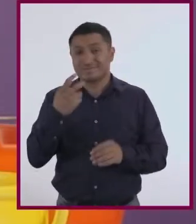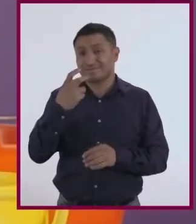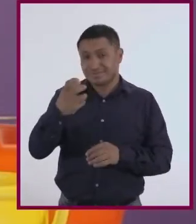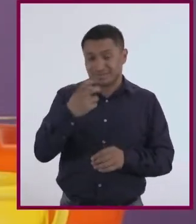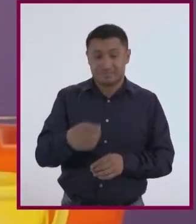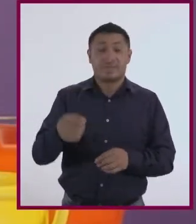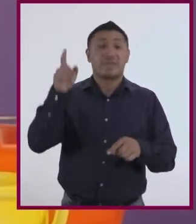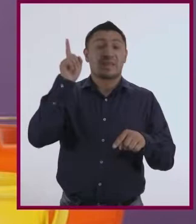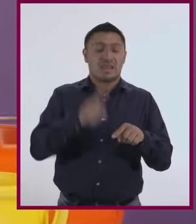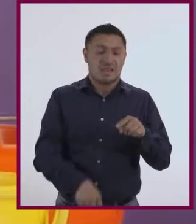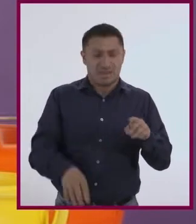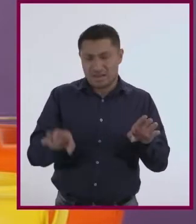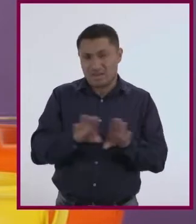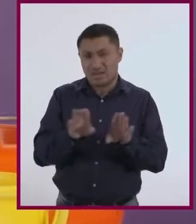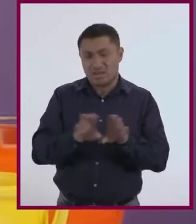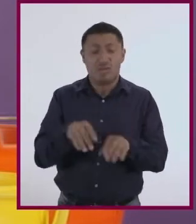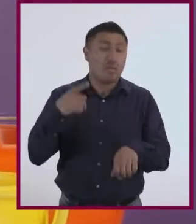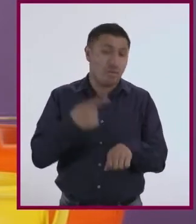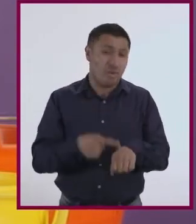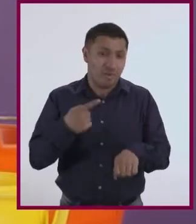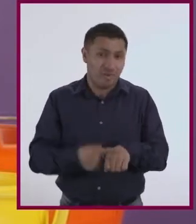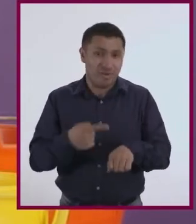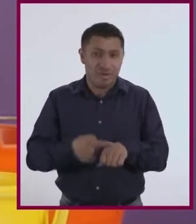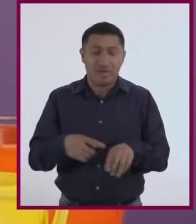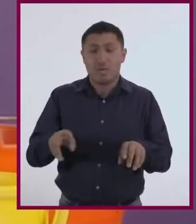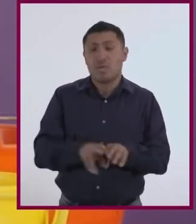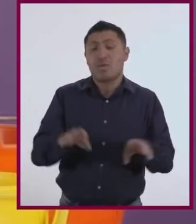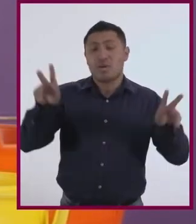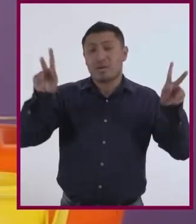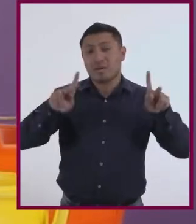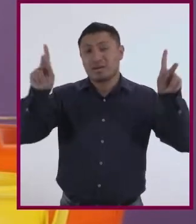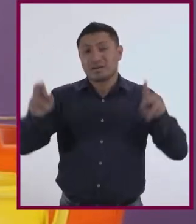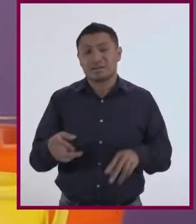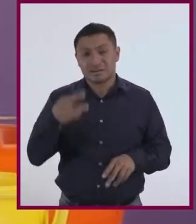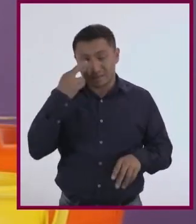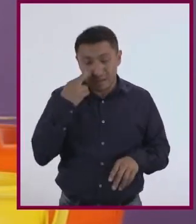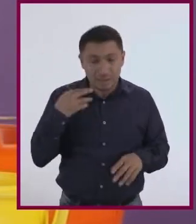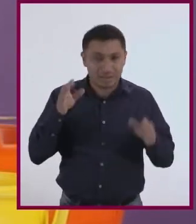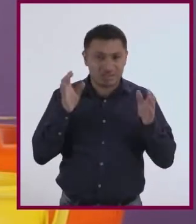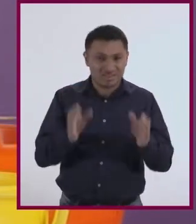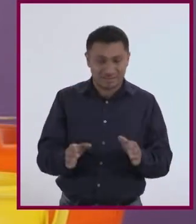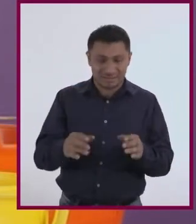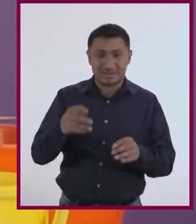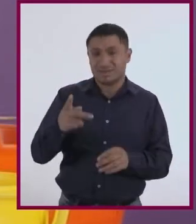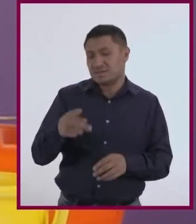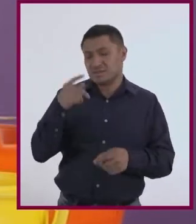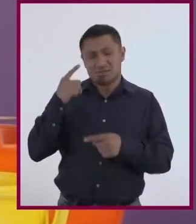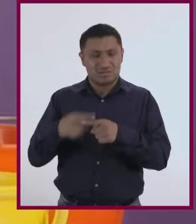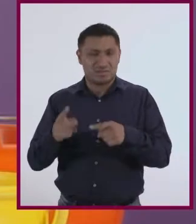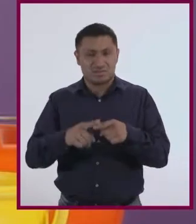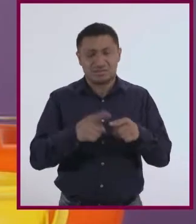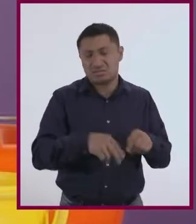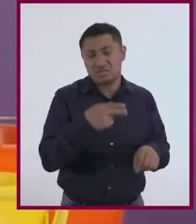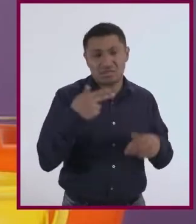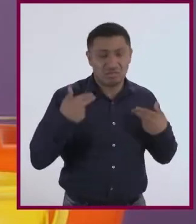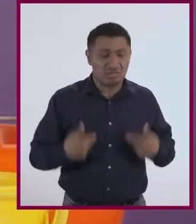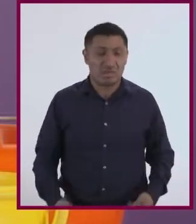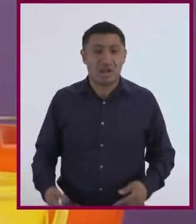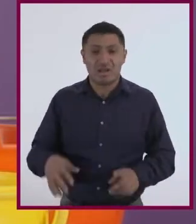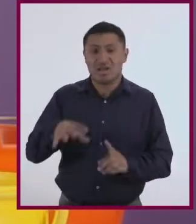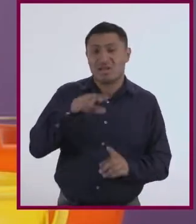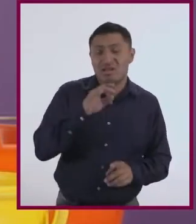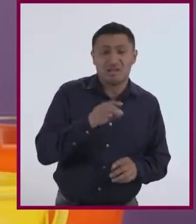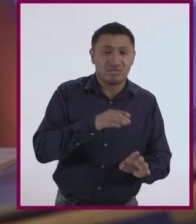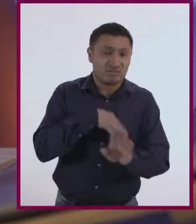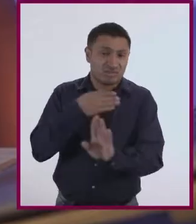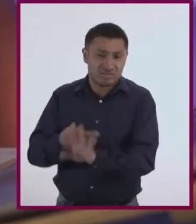putrefacción y elimina portadores de enfermedades como insectos, ratas y patógenos humanos, bacterias contaminantes de alimentos